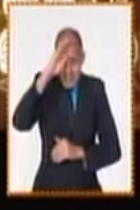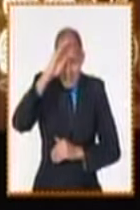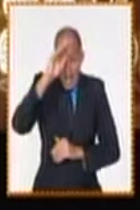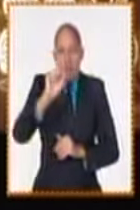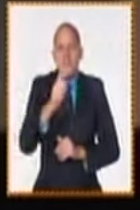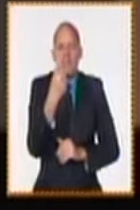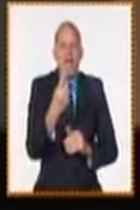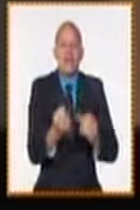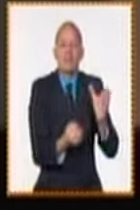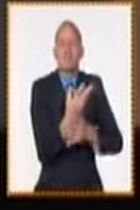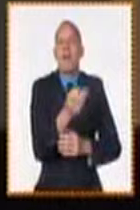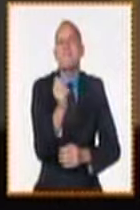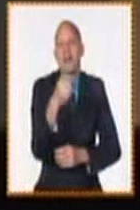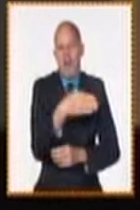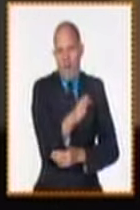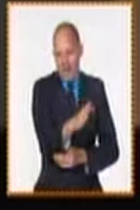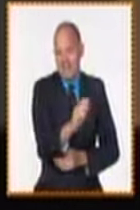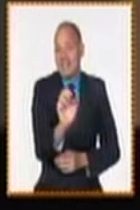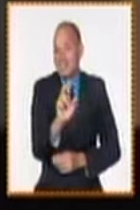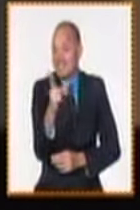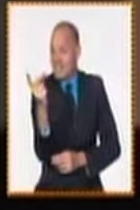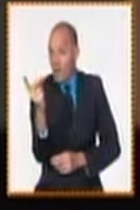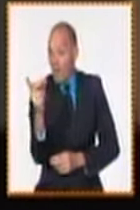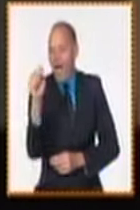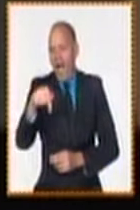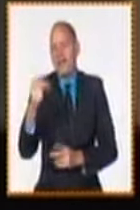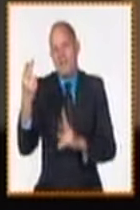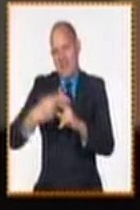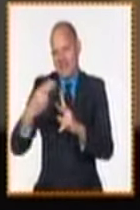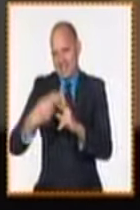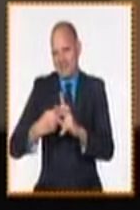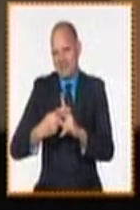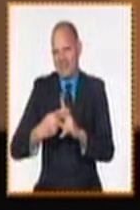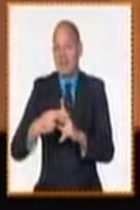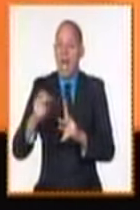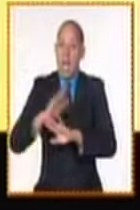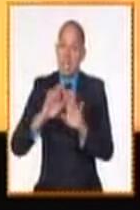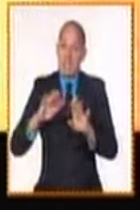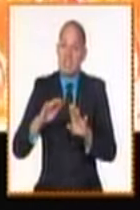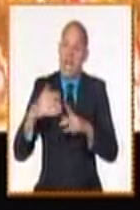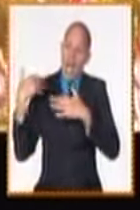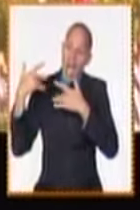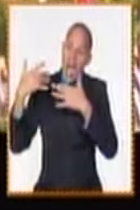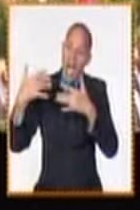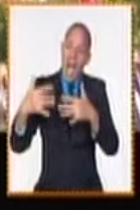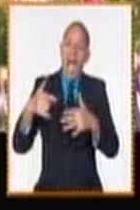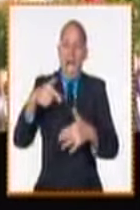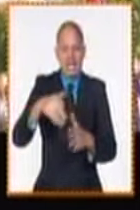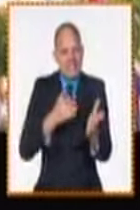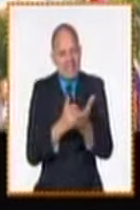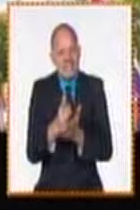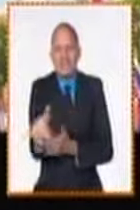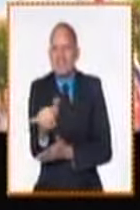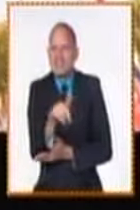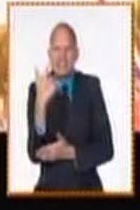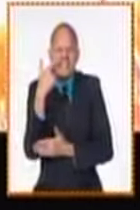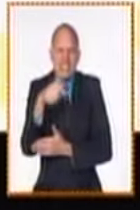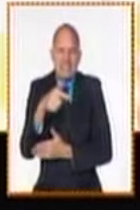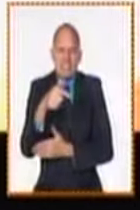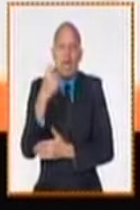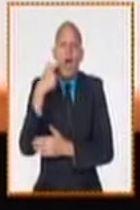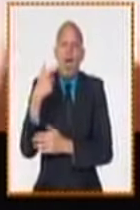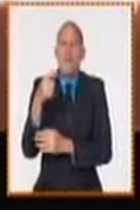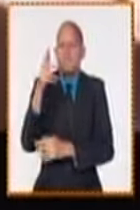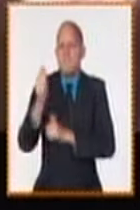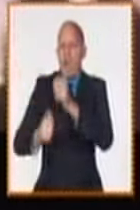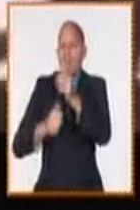obra literaria, todavía se canta románticamente Asientos de Luz Vázquez, se izan las banderas con ceremonia,